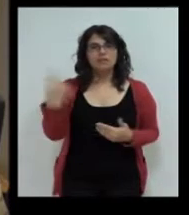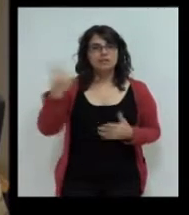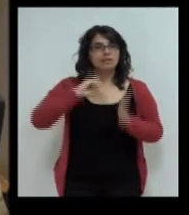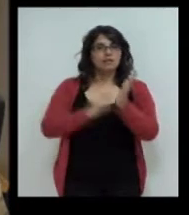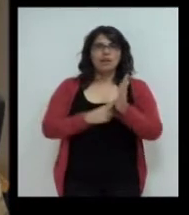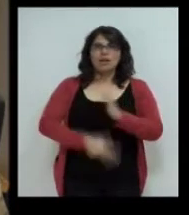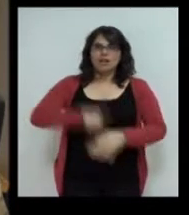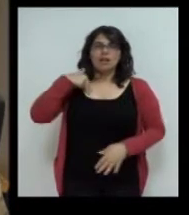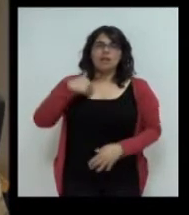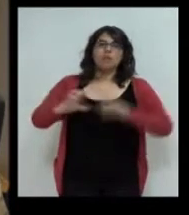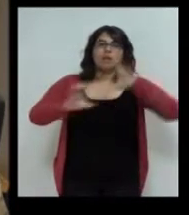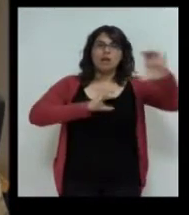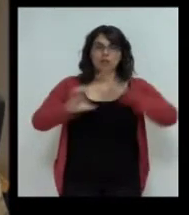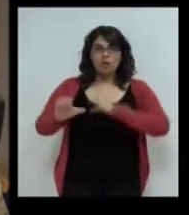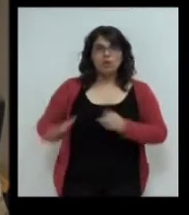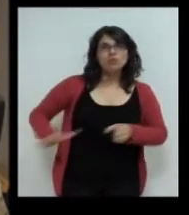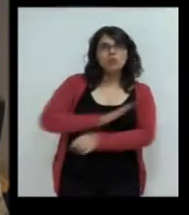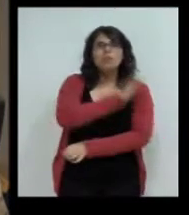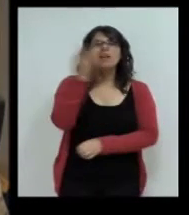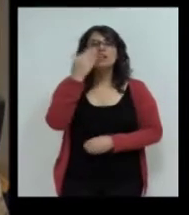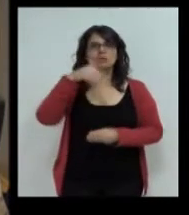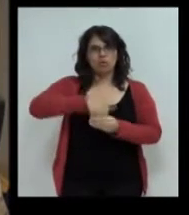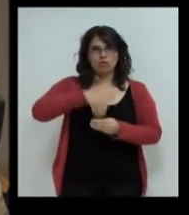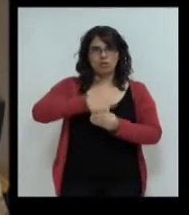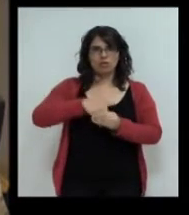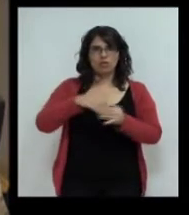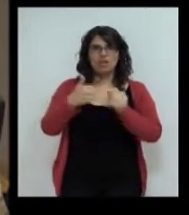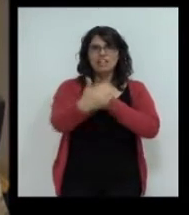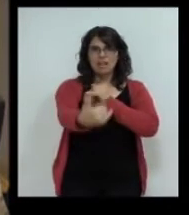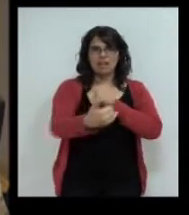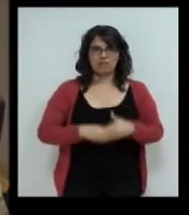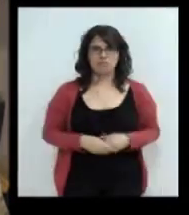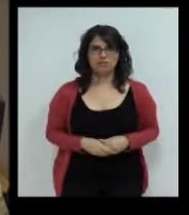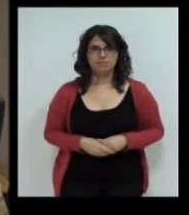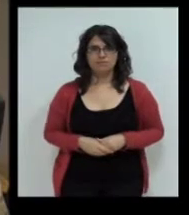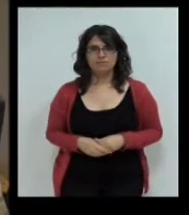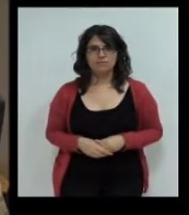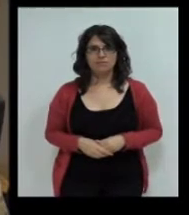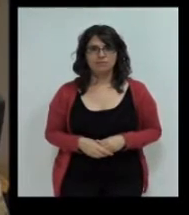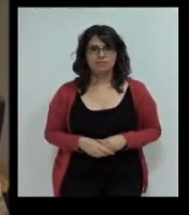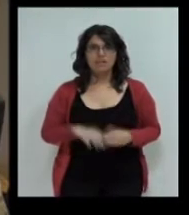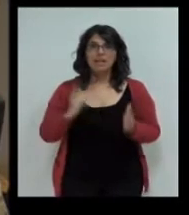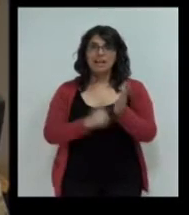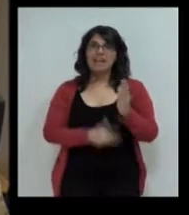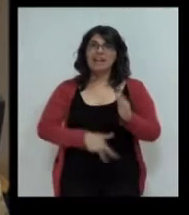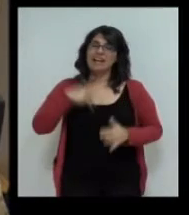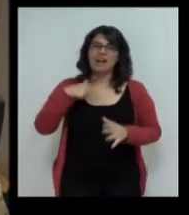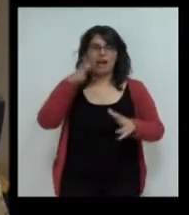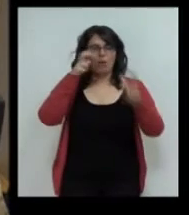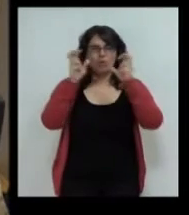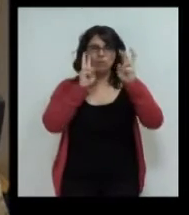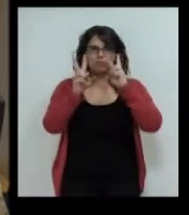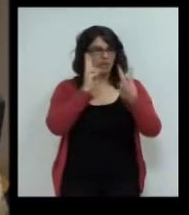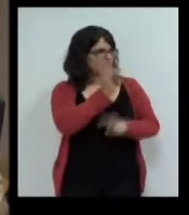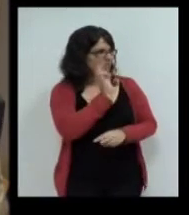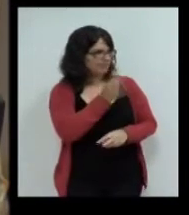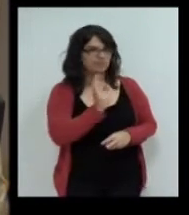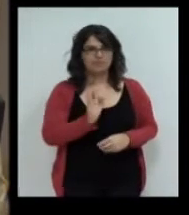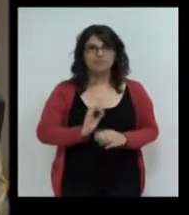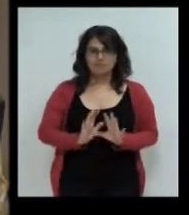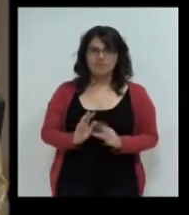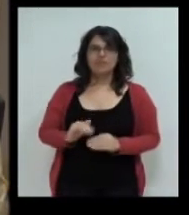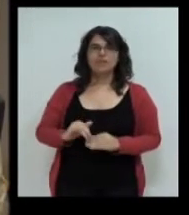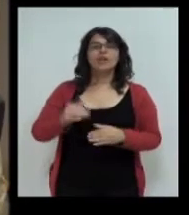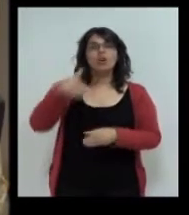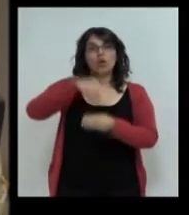Telecomunicaciones cubre efectivamente el contenido lineal. La Ley General Audiovisual. La Ley General Audiovisual, muchas gracias, Ángel, lleva razón. El